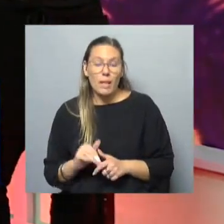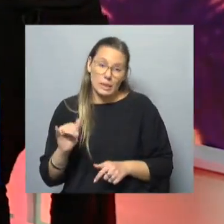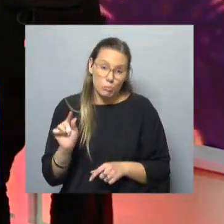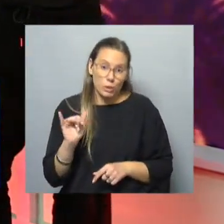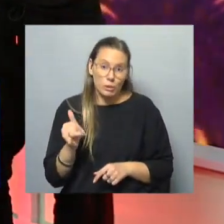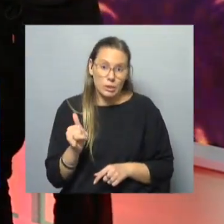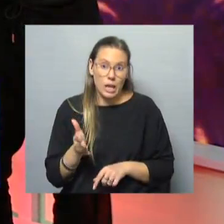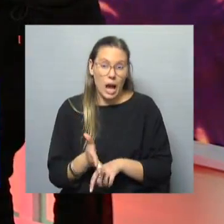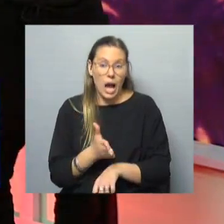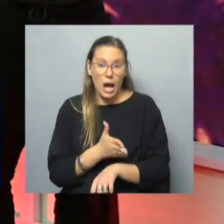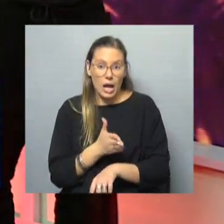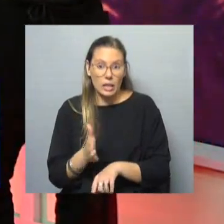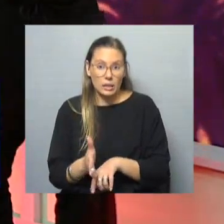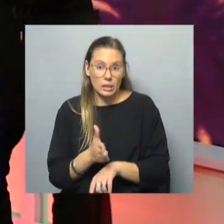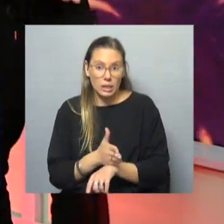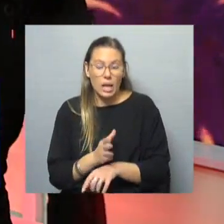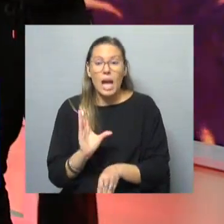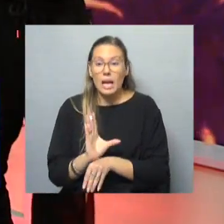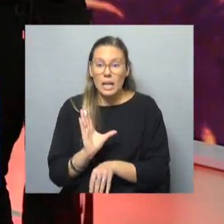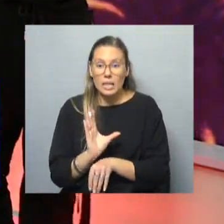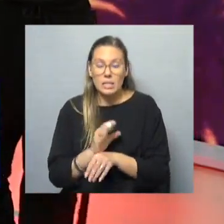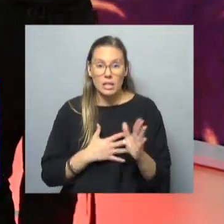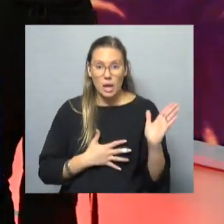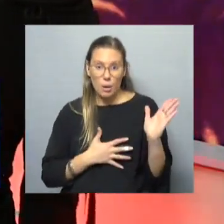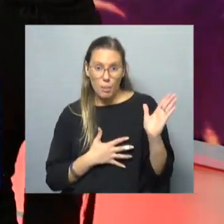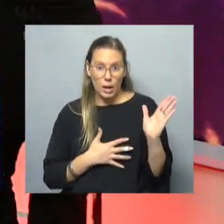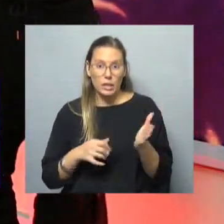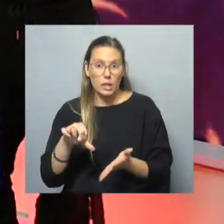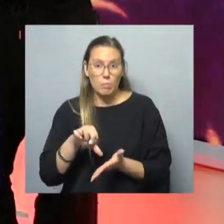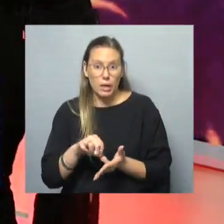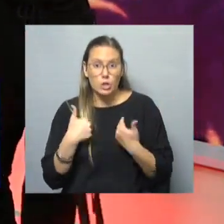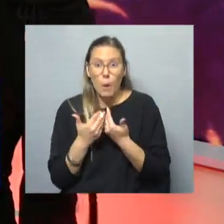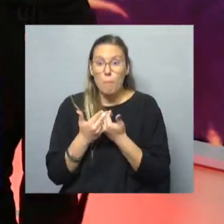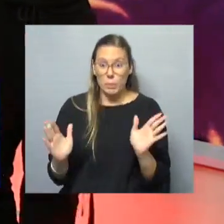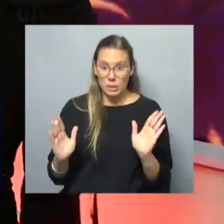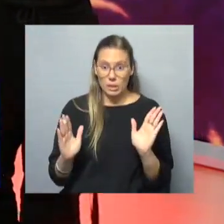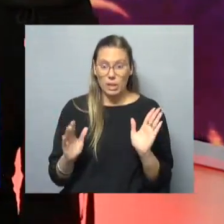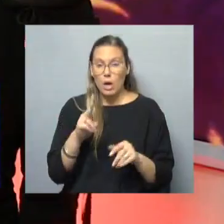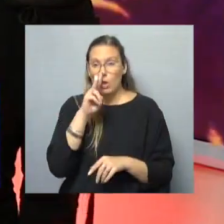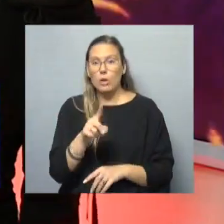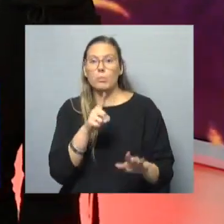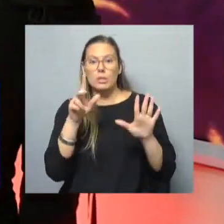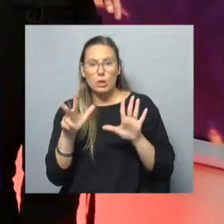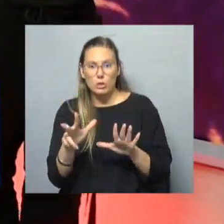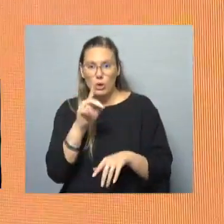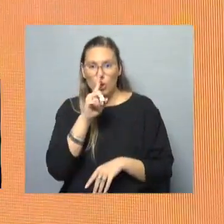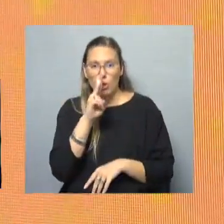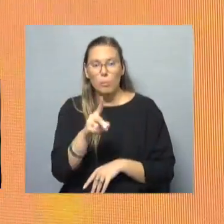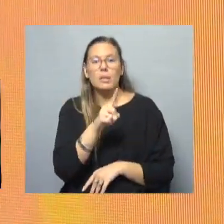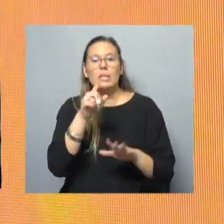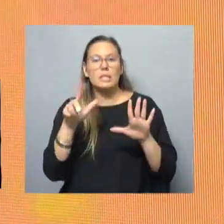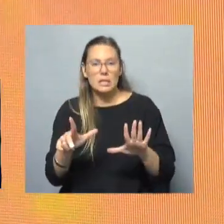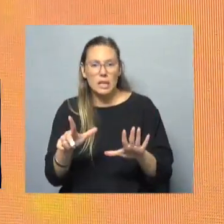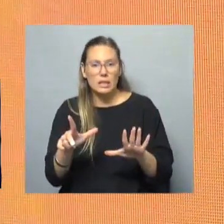Es que previamente teníamos clases de danza en lo que era en el país, que fue donde yo comencé, por 2018, 2017.